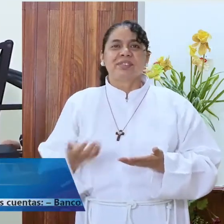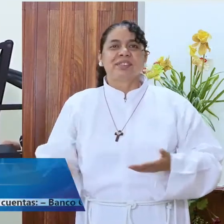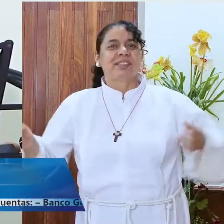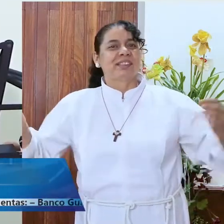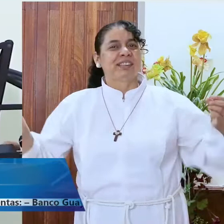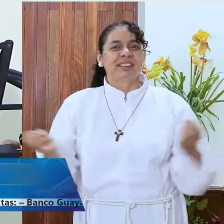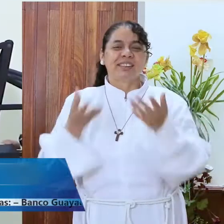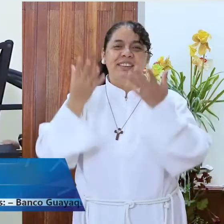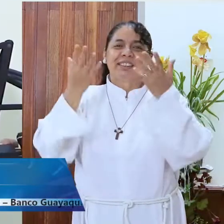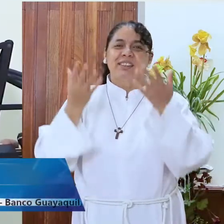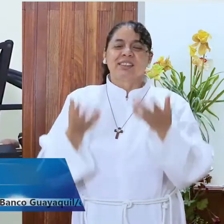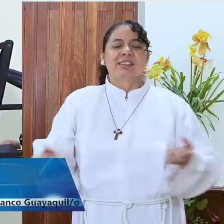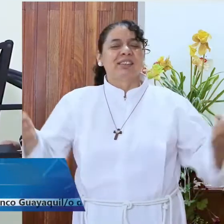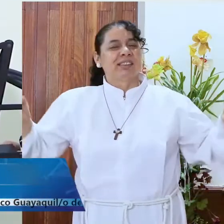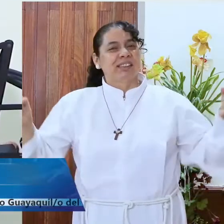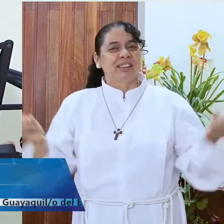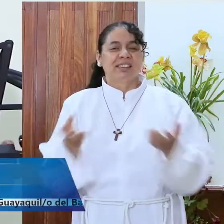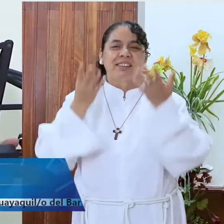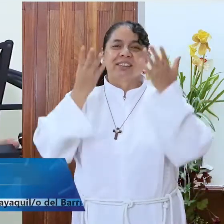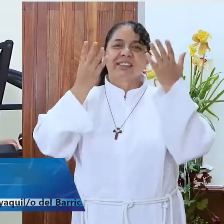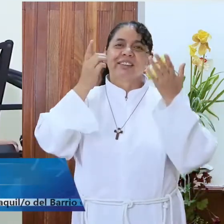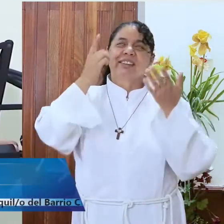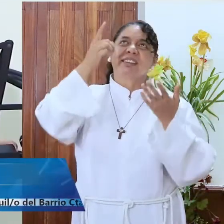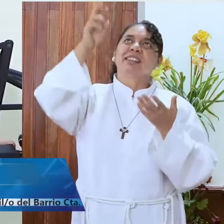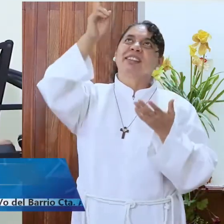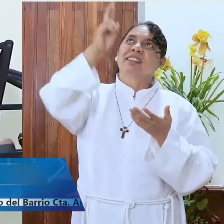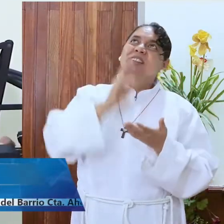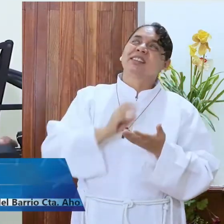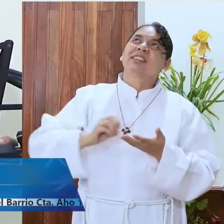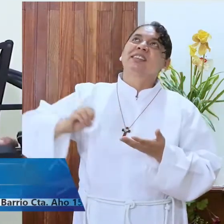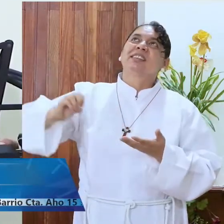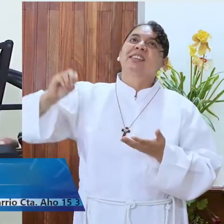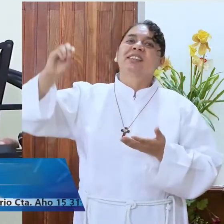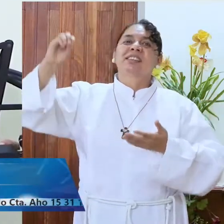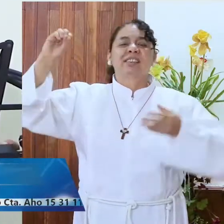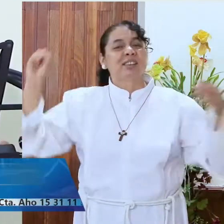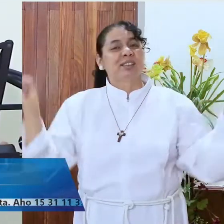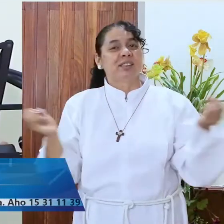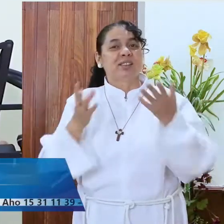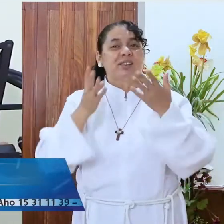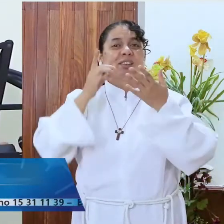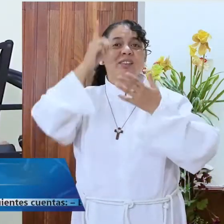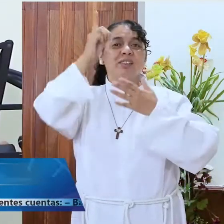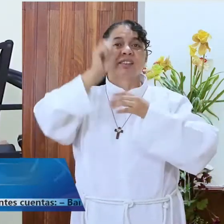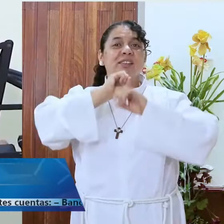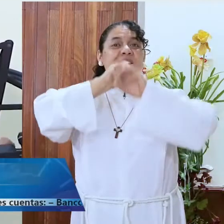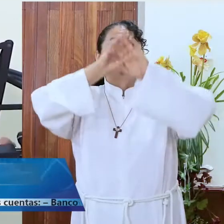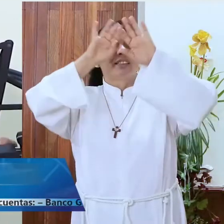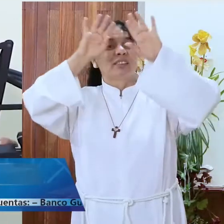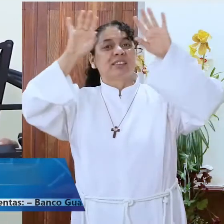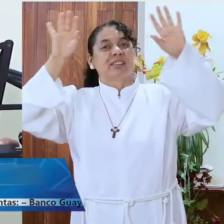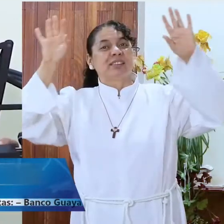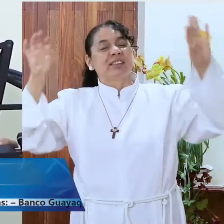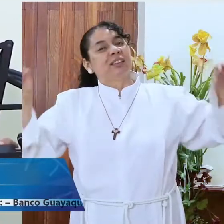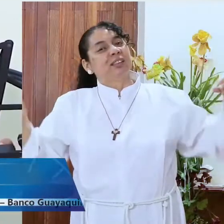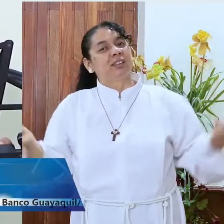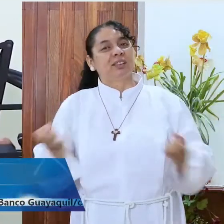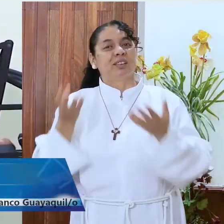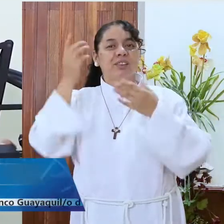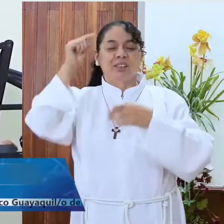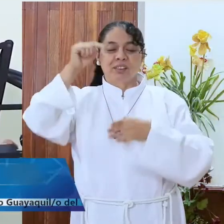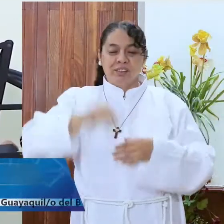gloria gloria y otros señor lo voy a decir